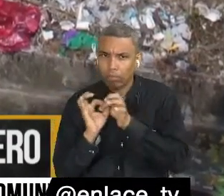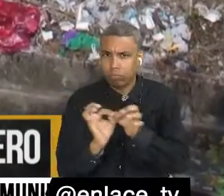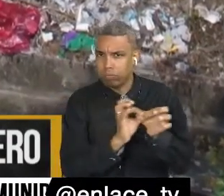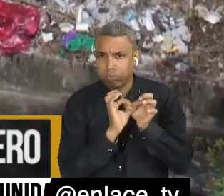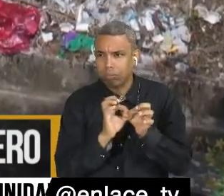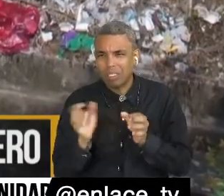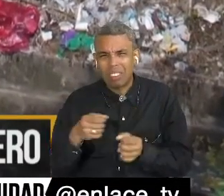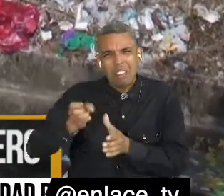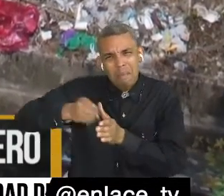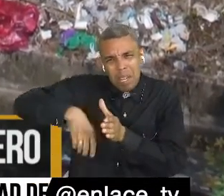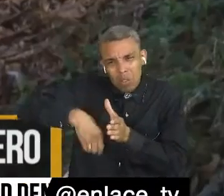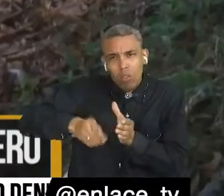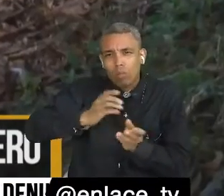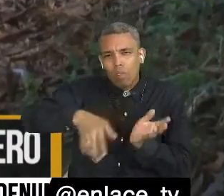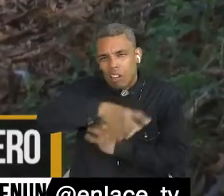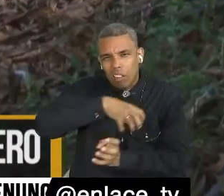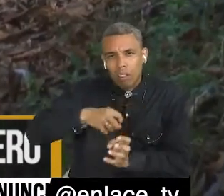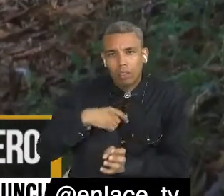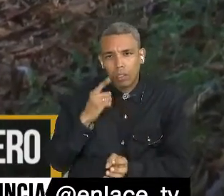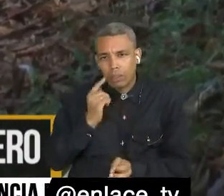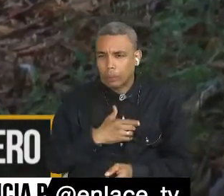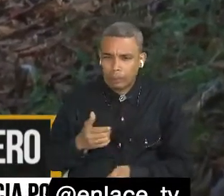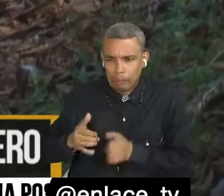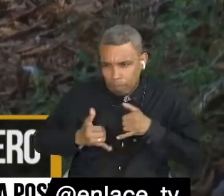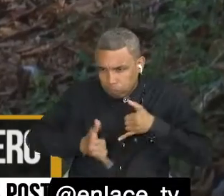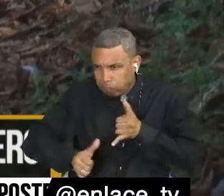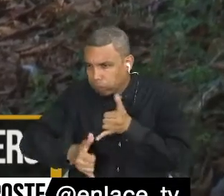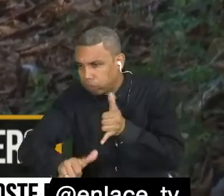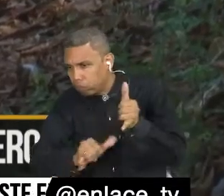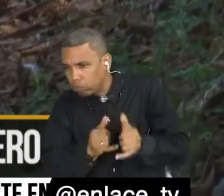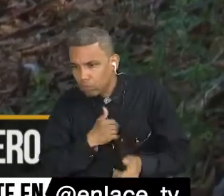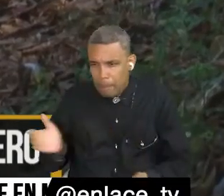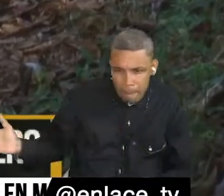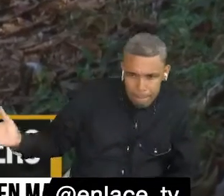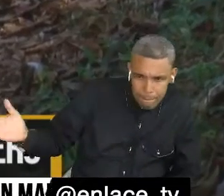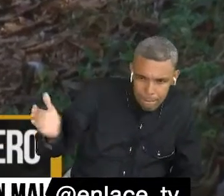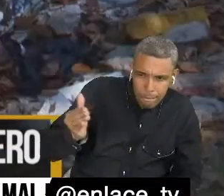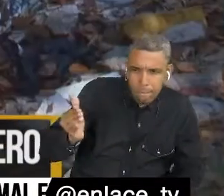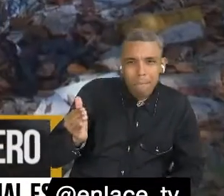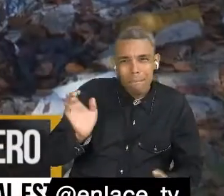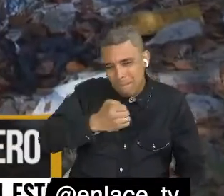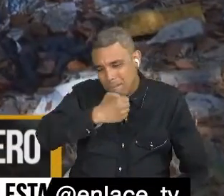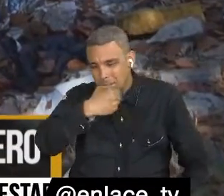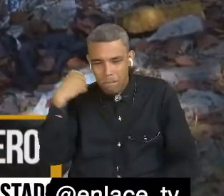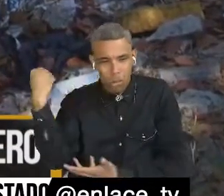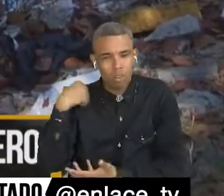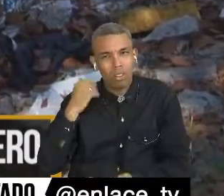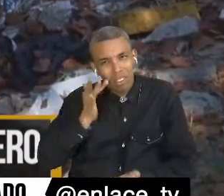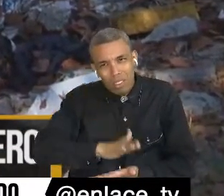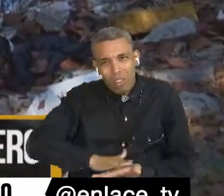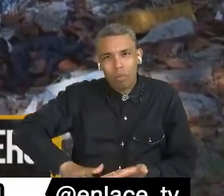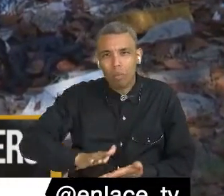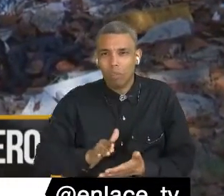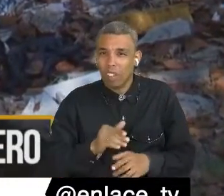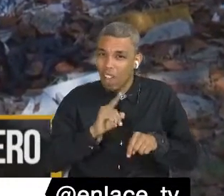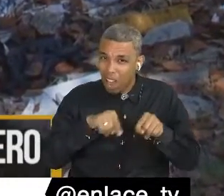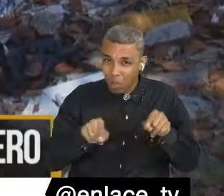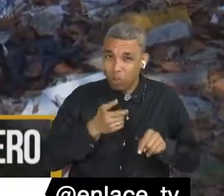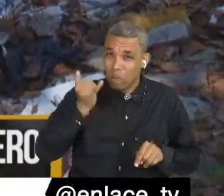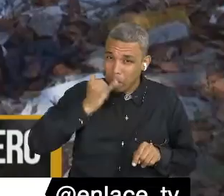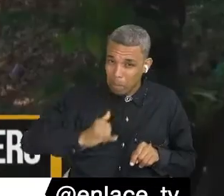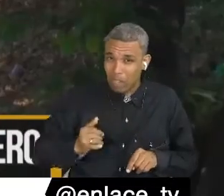nuevamente solicitarle la colaboración a todos los entes de control que nos pongan mano dura a aquellas personas que